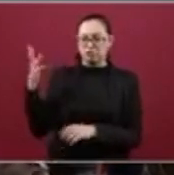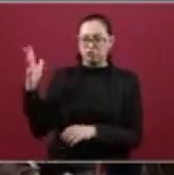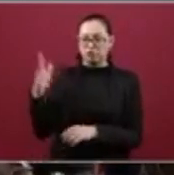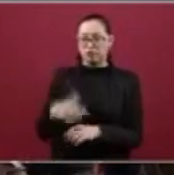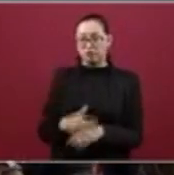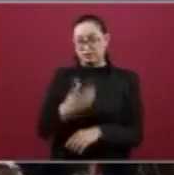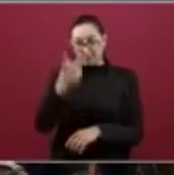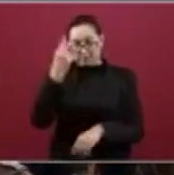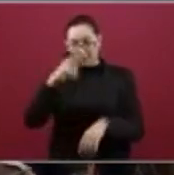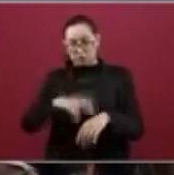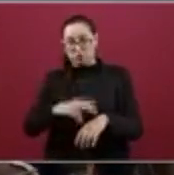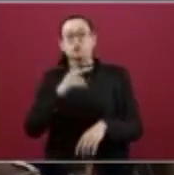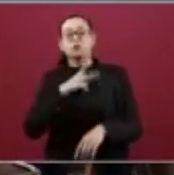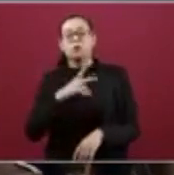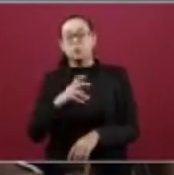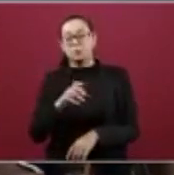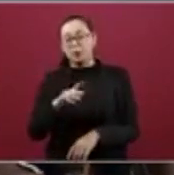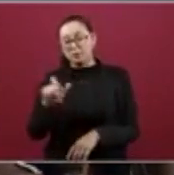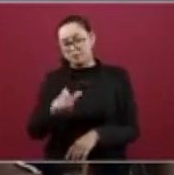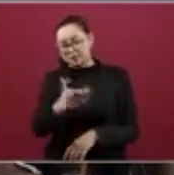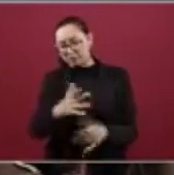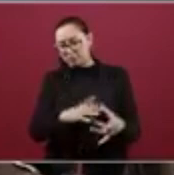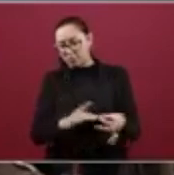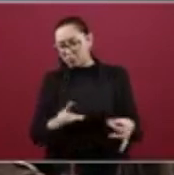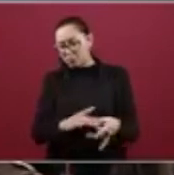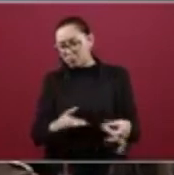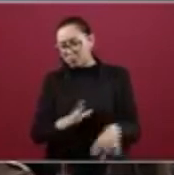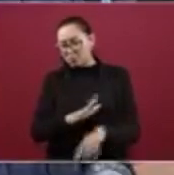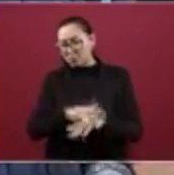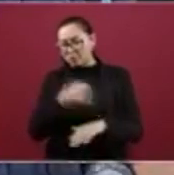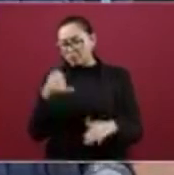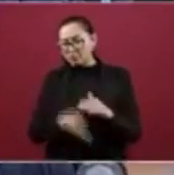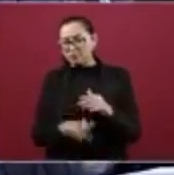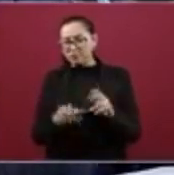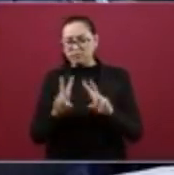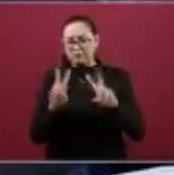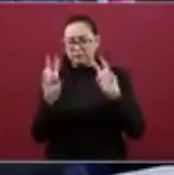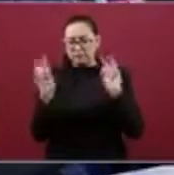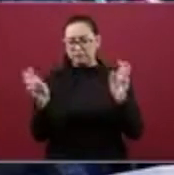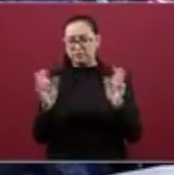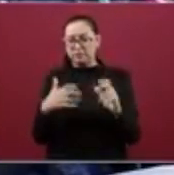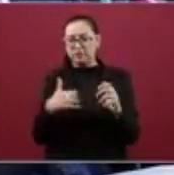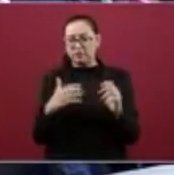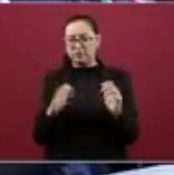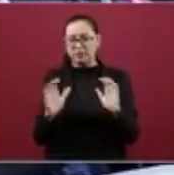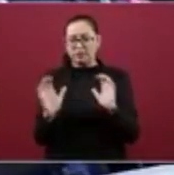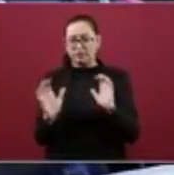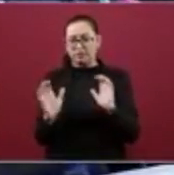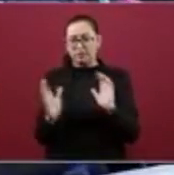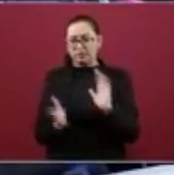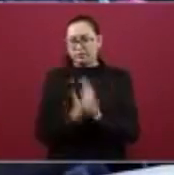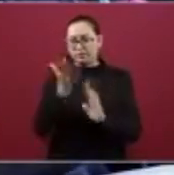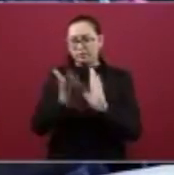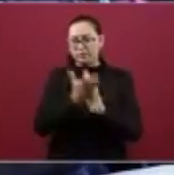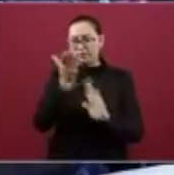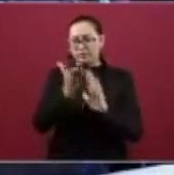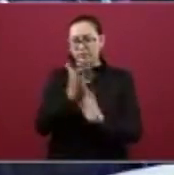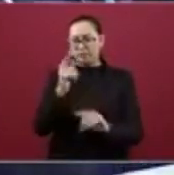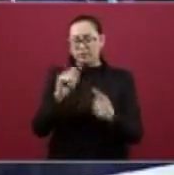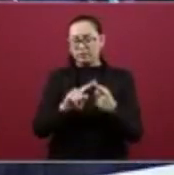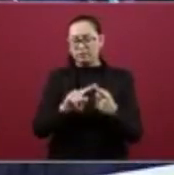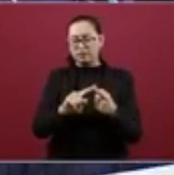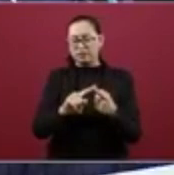si nos podría explicar un poco más sobre la contratación de, bueno, lo de la construcción de las